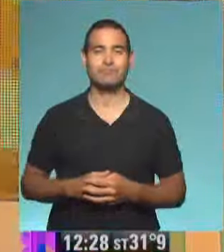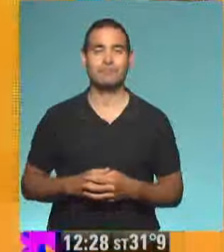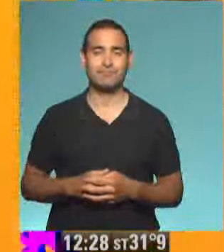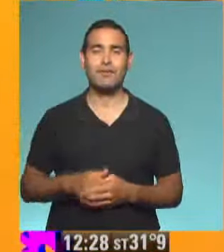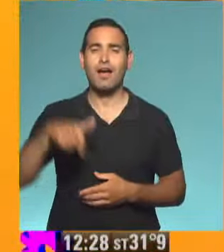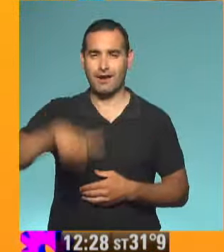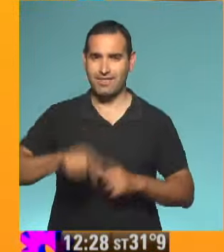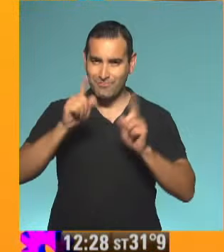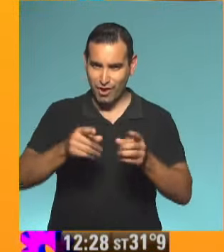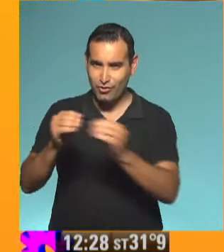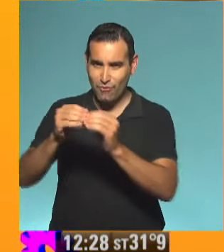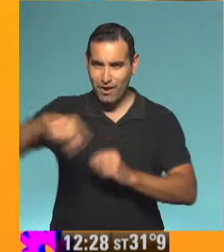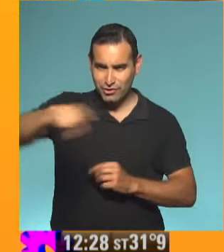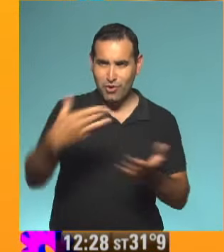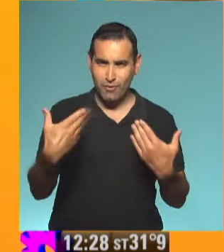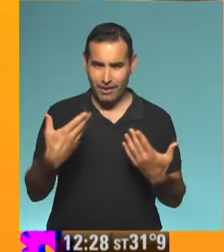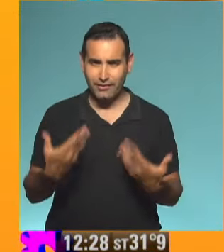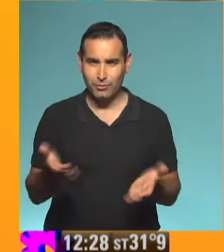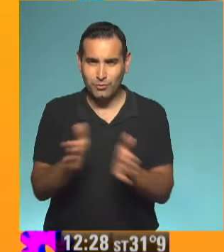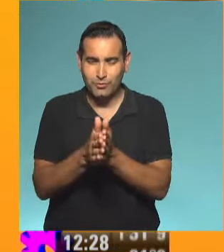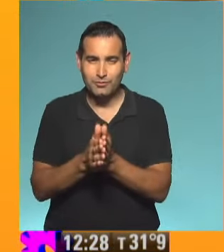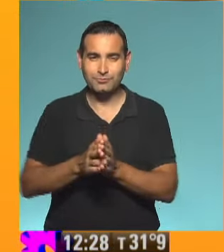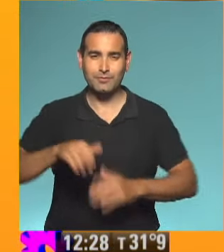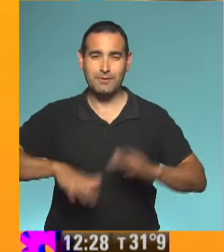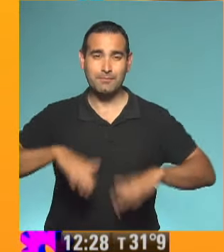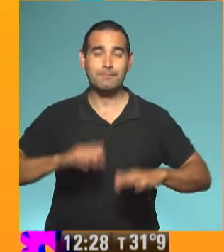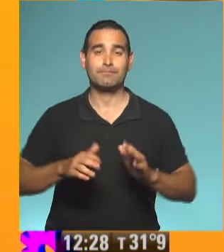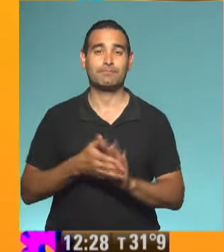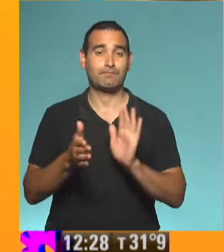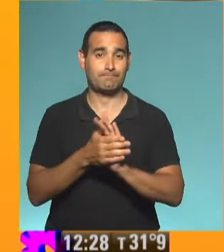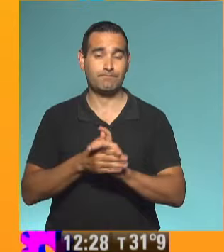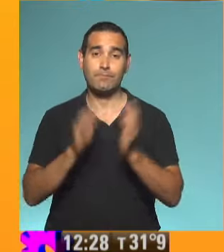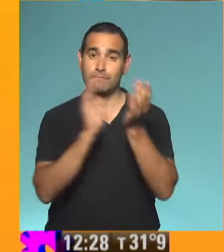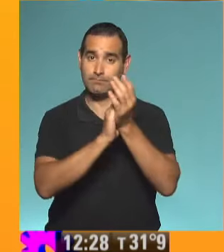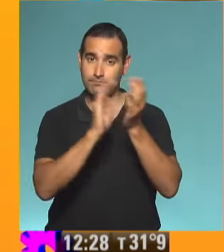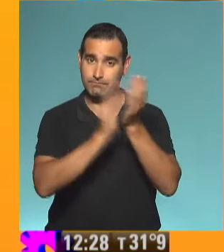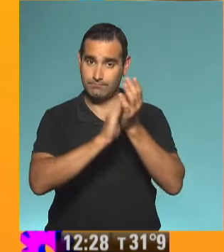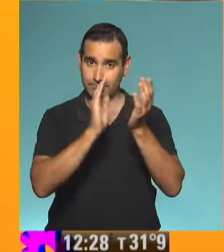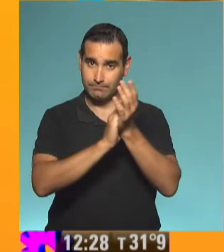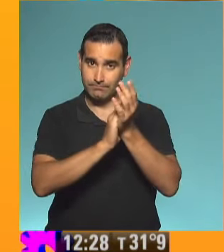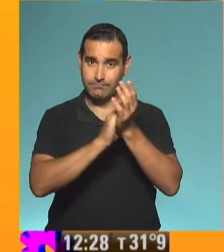Acá en el estudio también nos pueden acompañar con las palmas. ¡Tac, tac, tac!